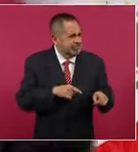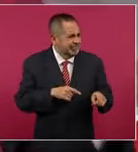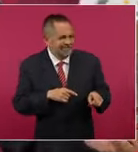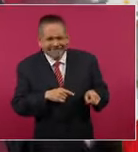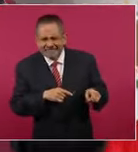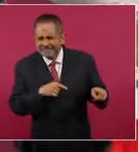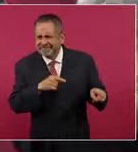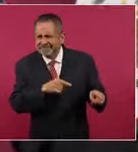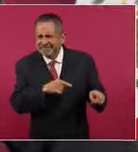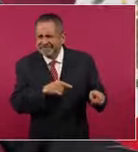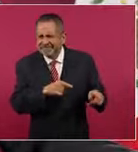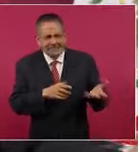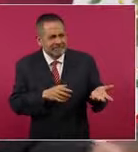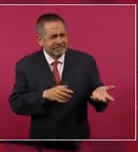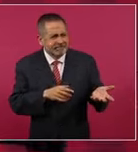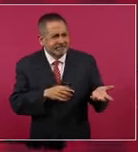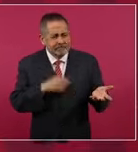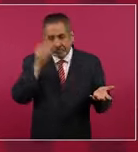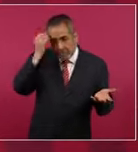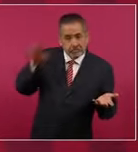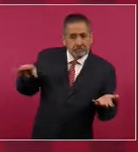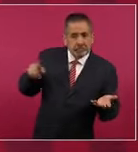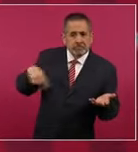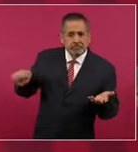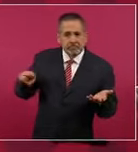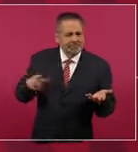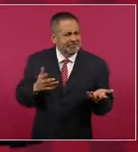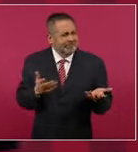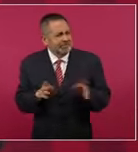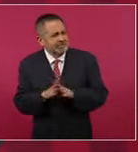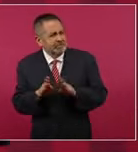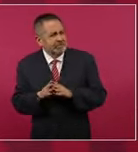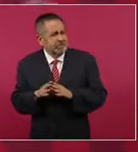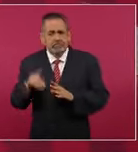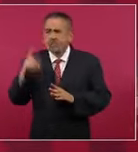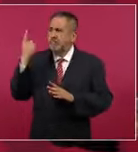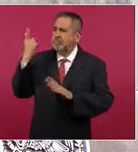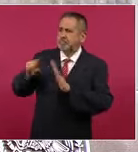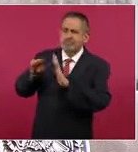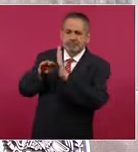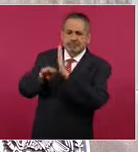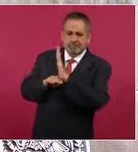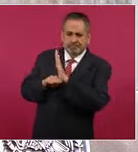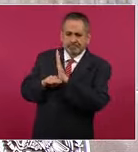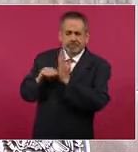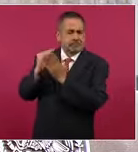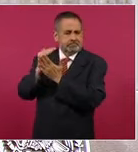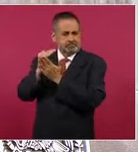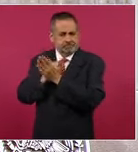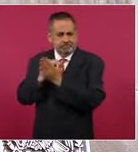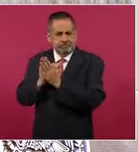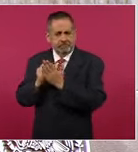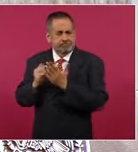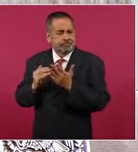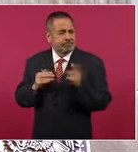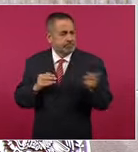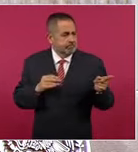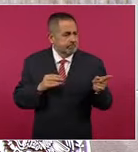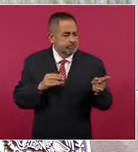y se olvidan de los mandamientos y se olvidan de la doctrina